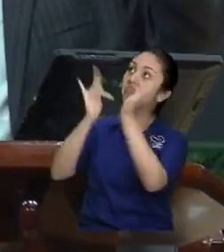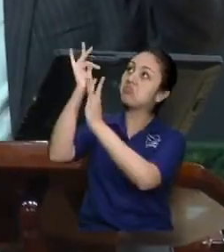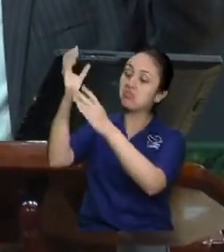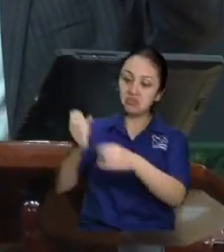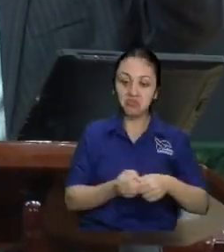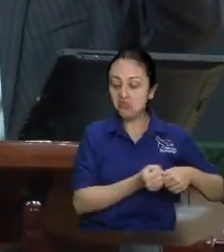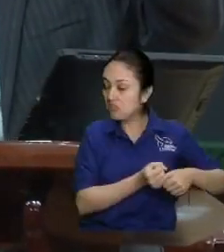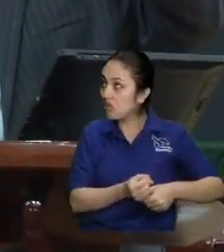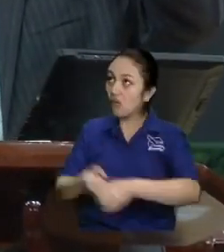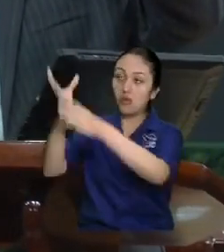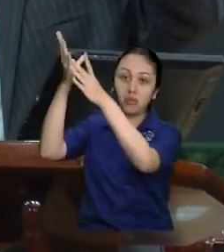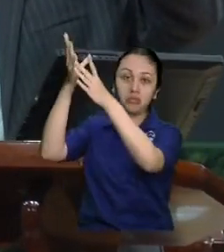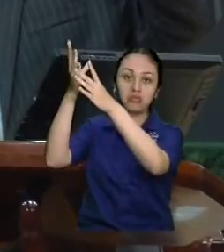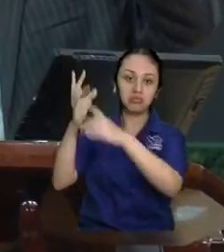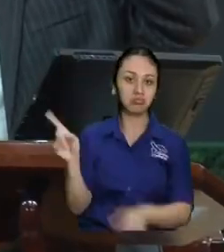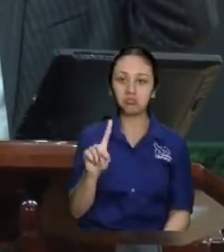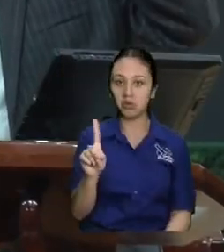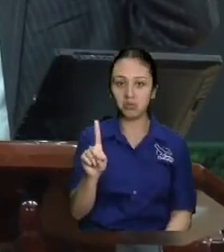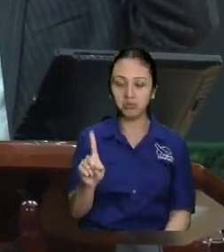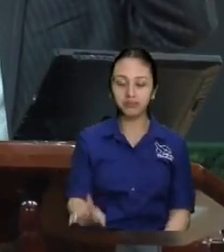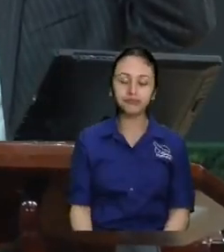yo esto que le estoy diciendo